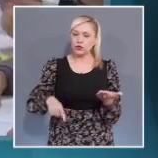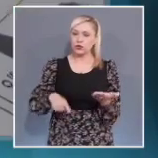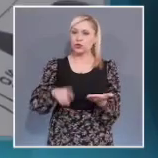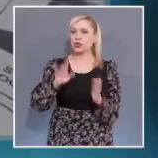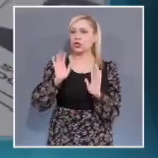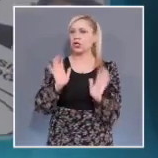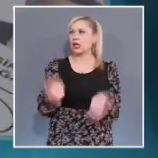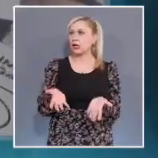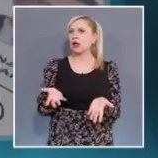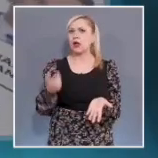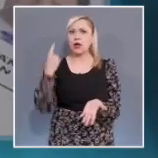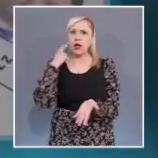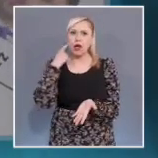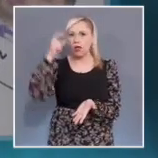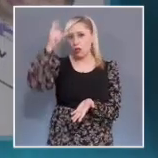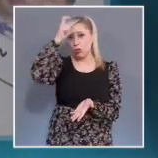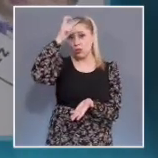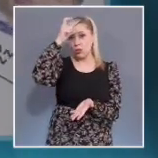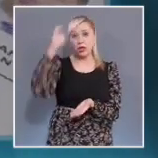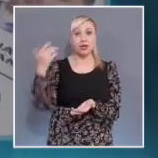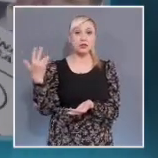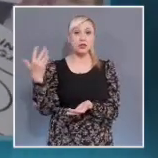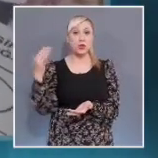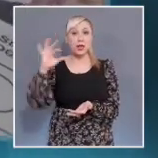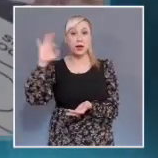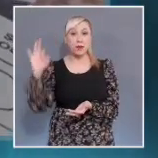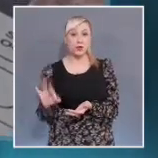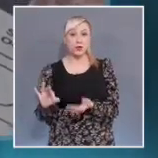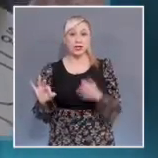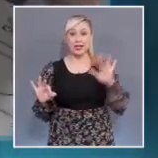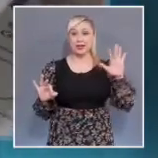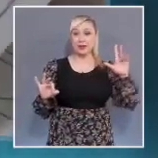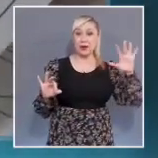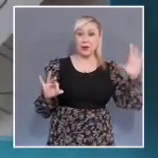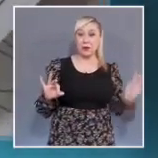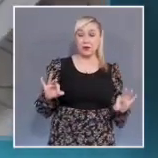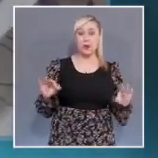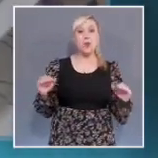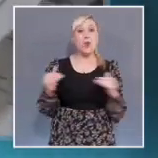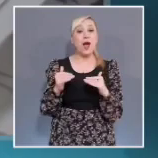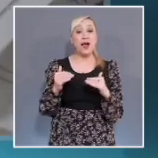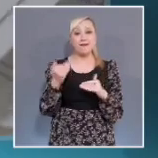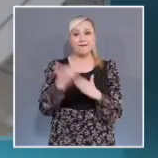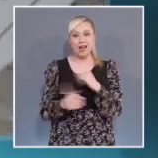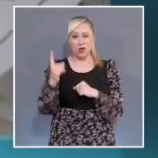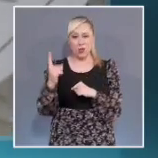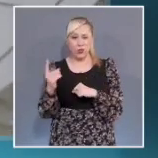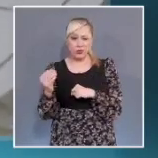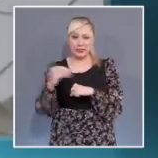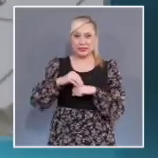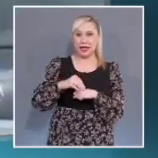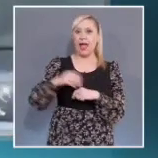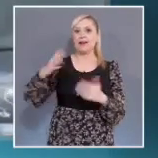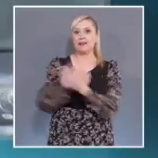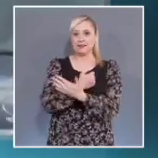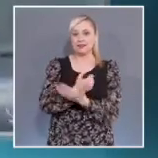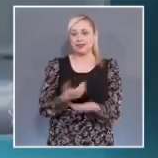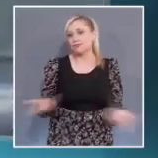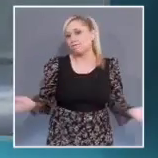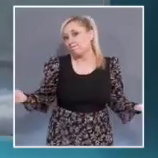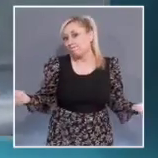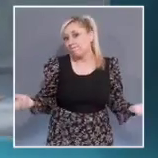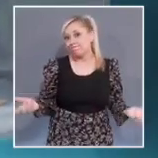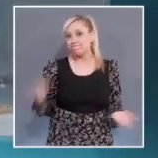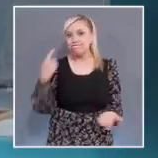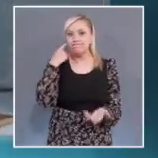mínimo de 50% más uno de los votos. En 2 semanas se podrá definir un cambio en la dirección política o la continuidad del actual